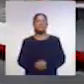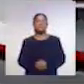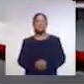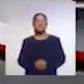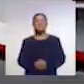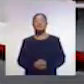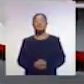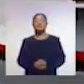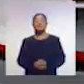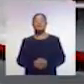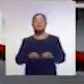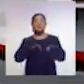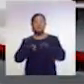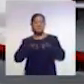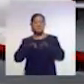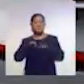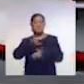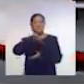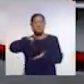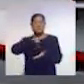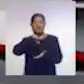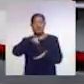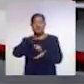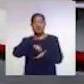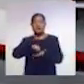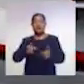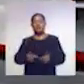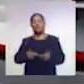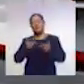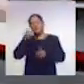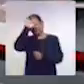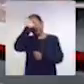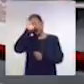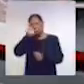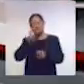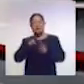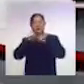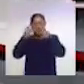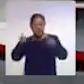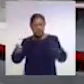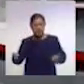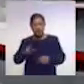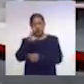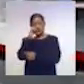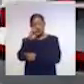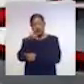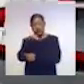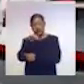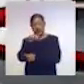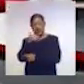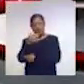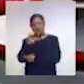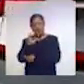Operará en el estado un centro de humanidades, ciencias y desarrollo tecnológico de CONACYT.